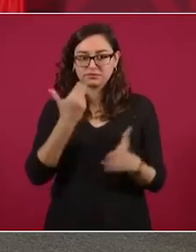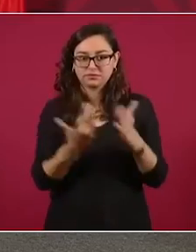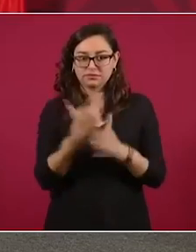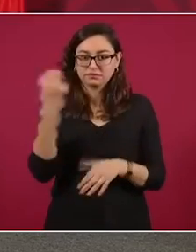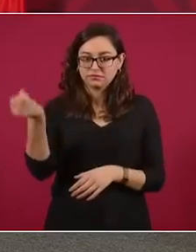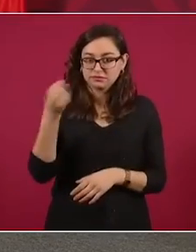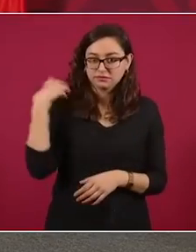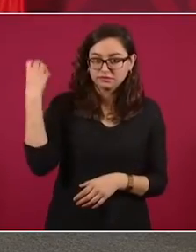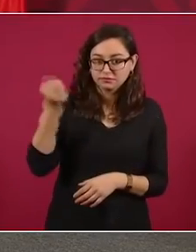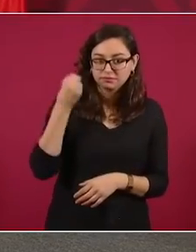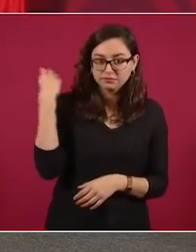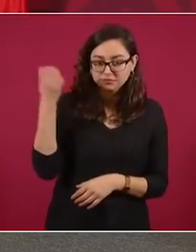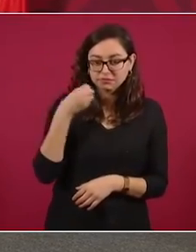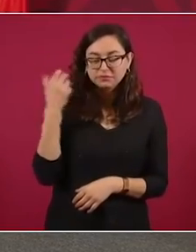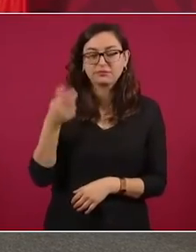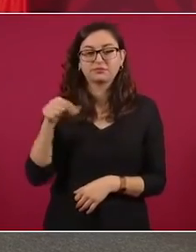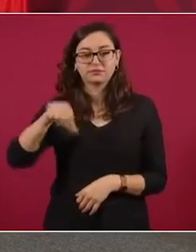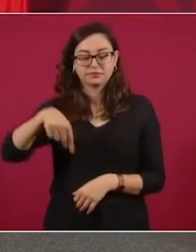a estar.